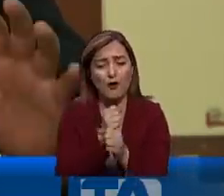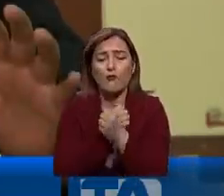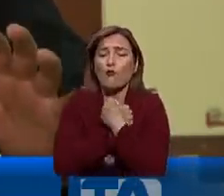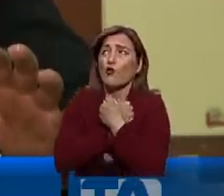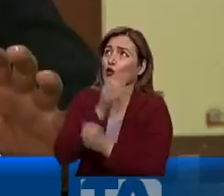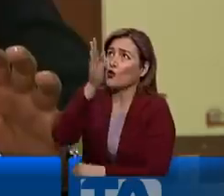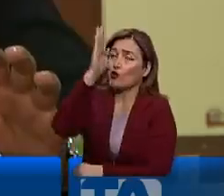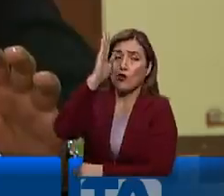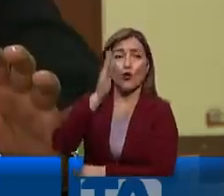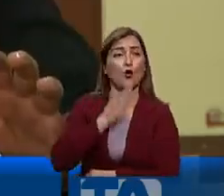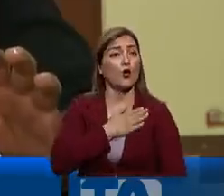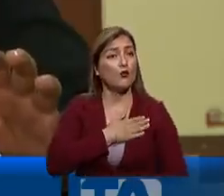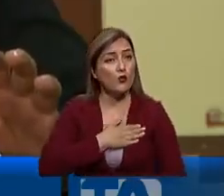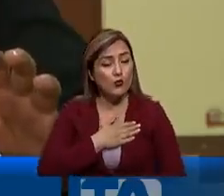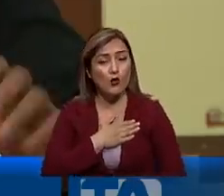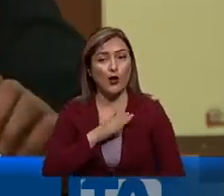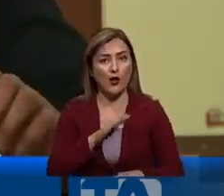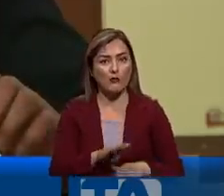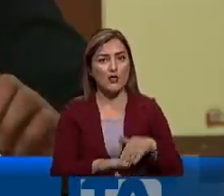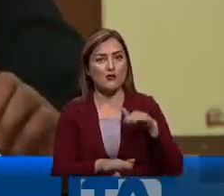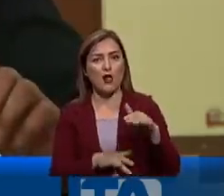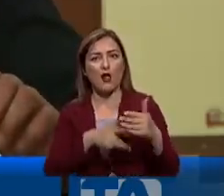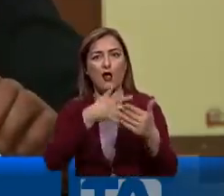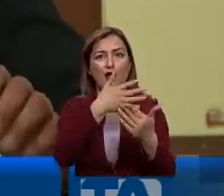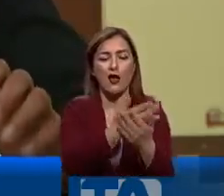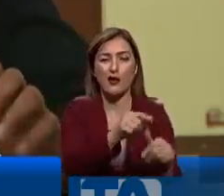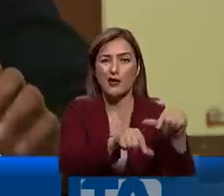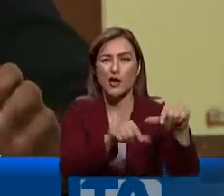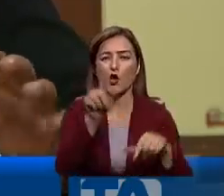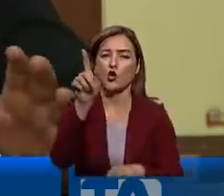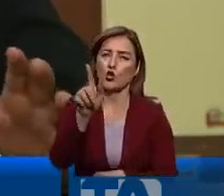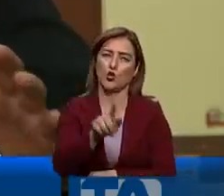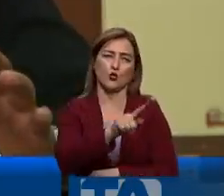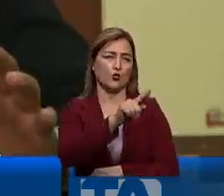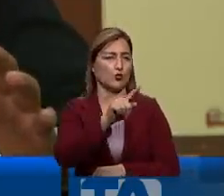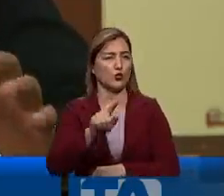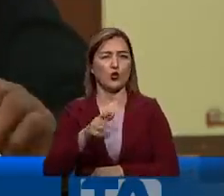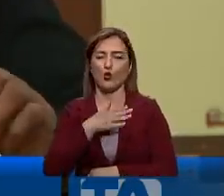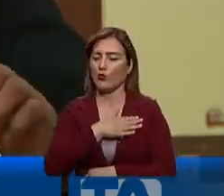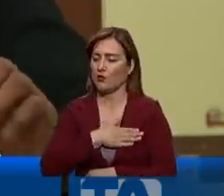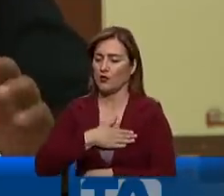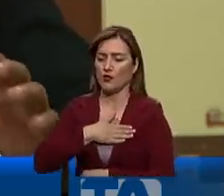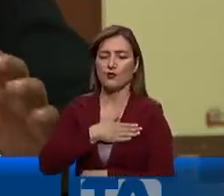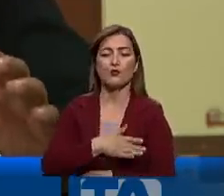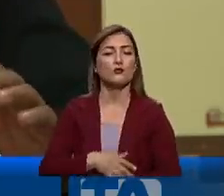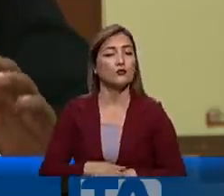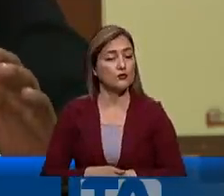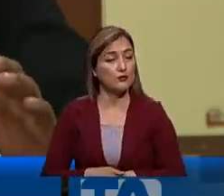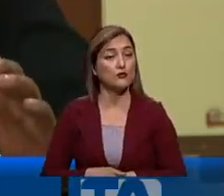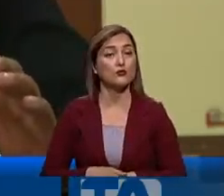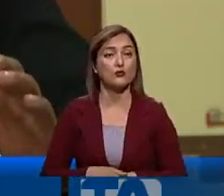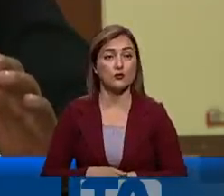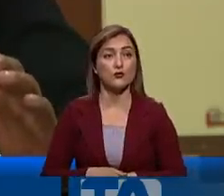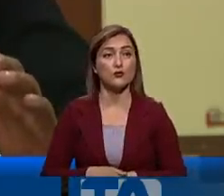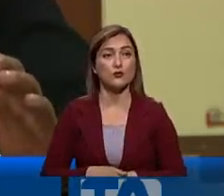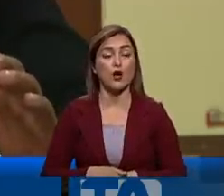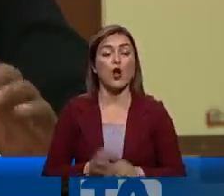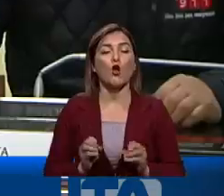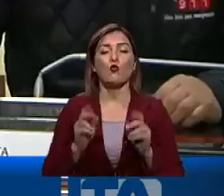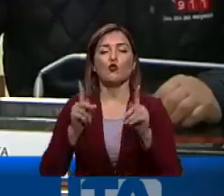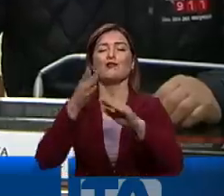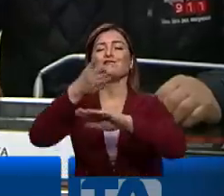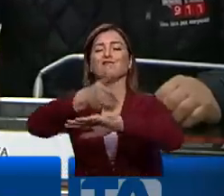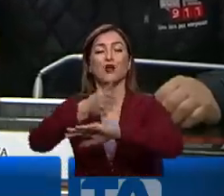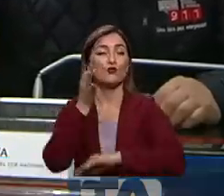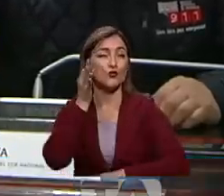Dios, no caminar, no asistir estos días al santuario del Quinche. Habrá otras